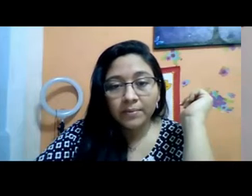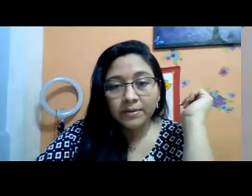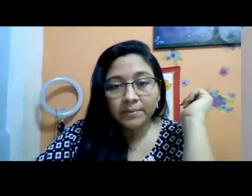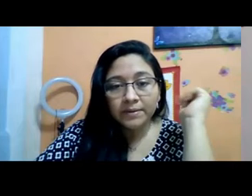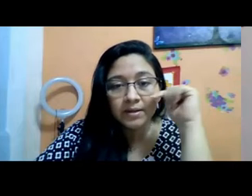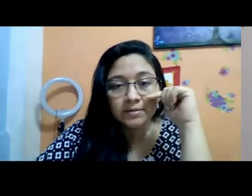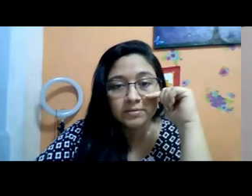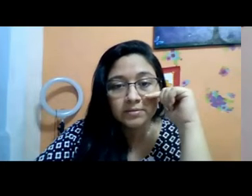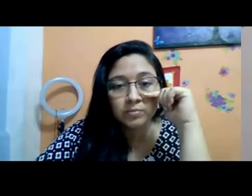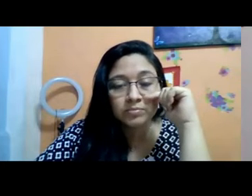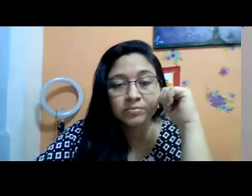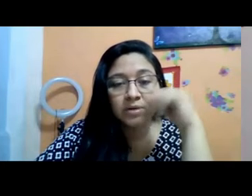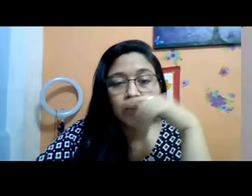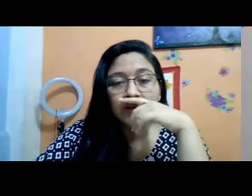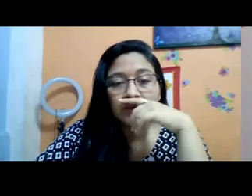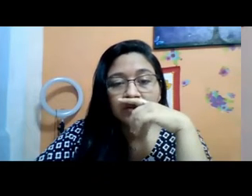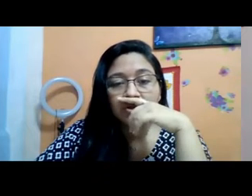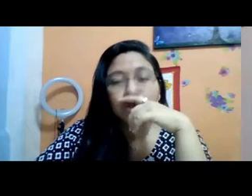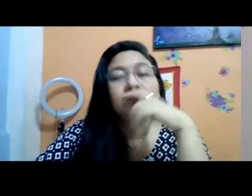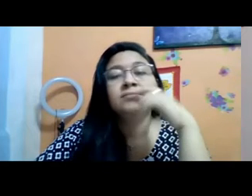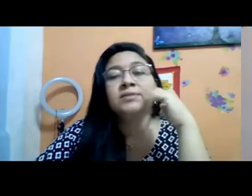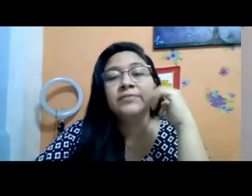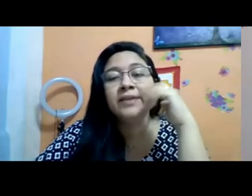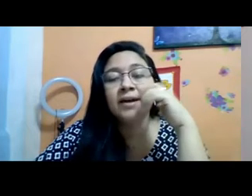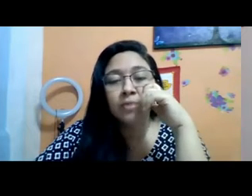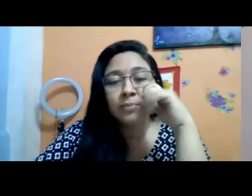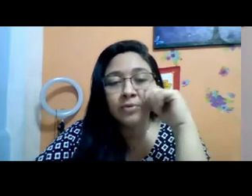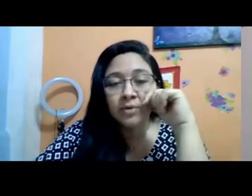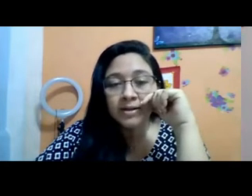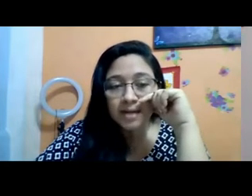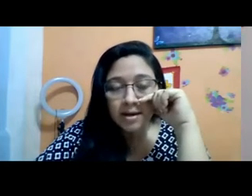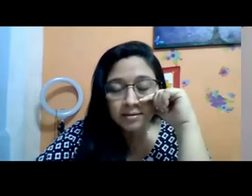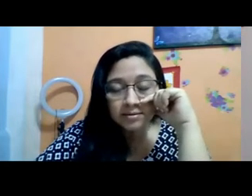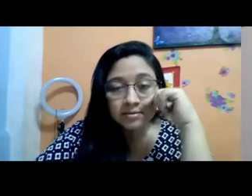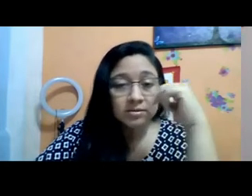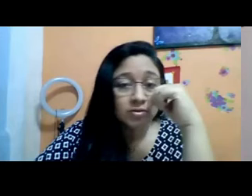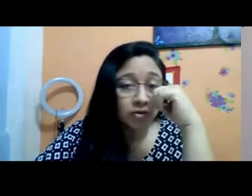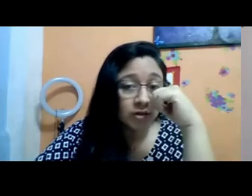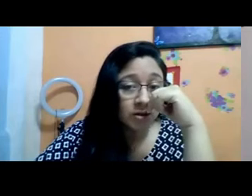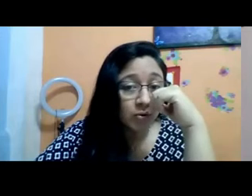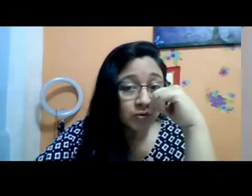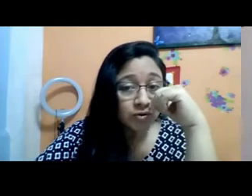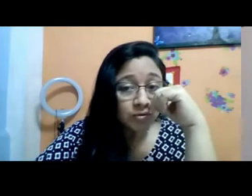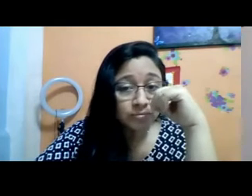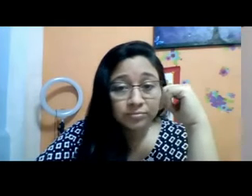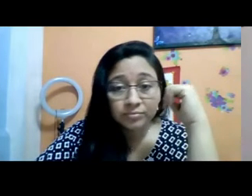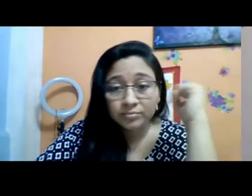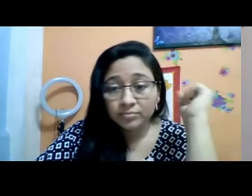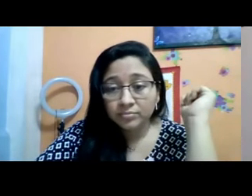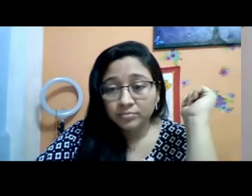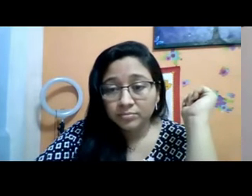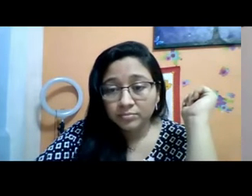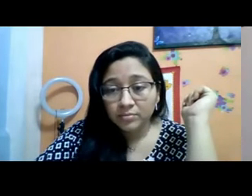Volver a compartir pantalla. Ya, Wendy, yo no. Se refiere a no ha podido ingresar, no tiene el curso.